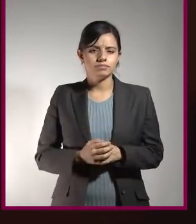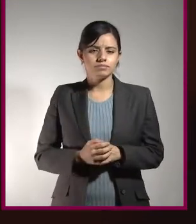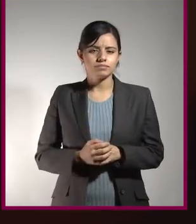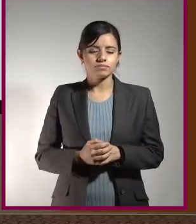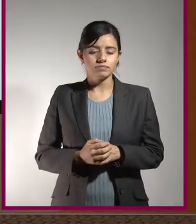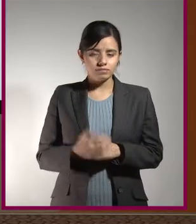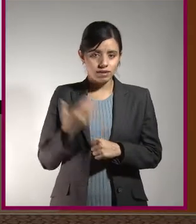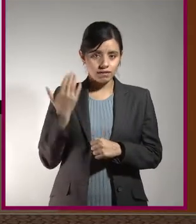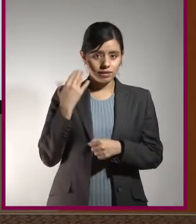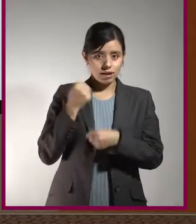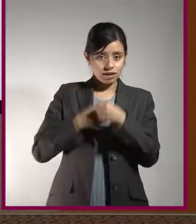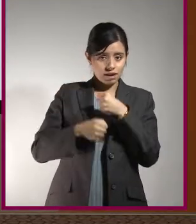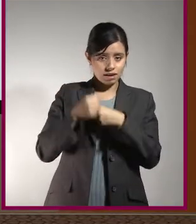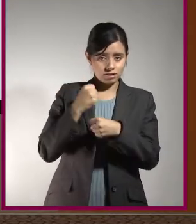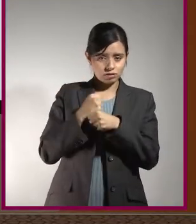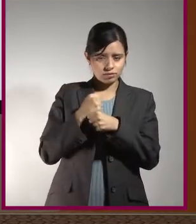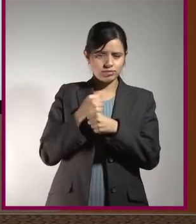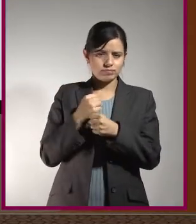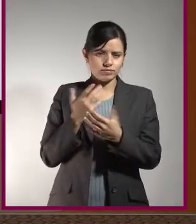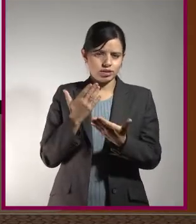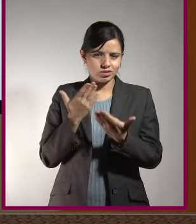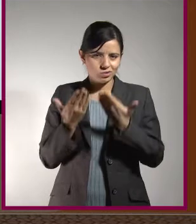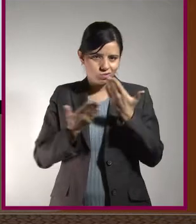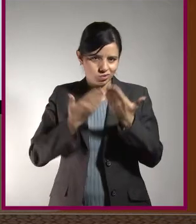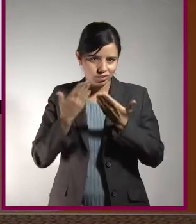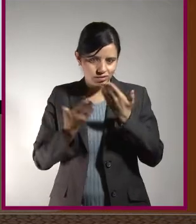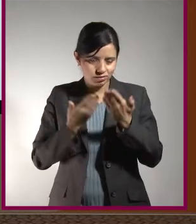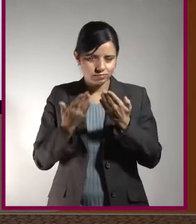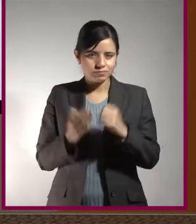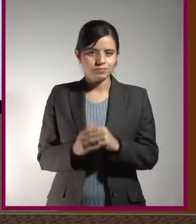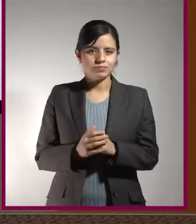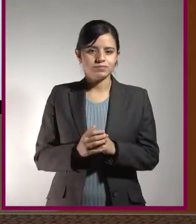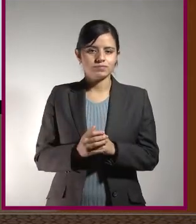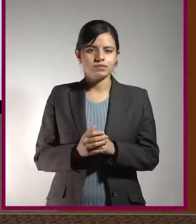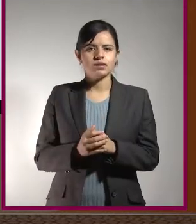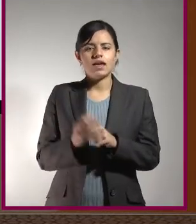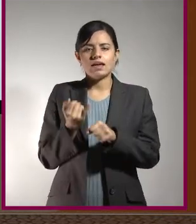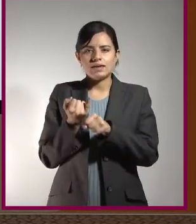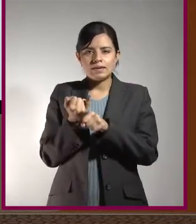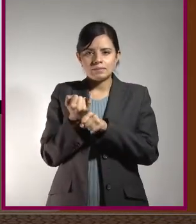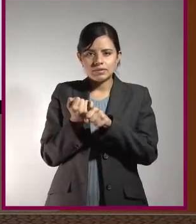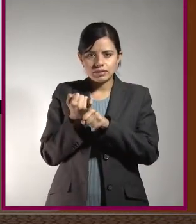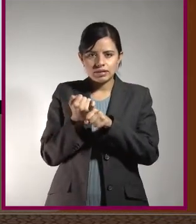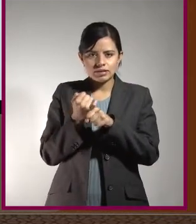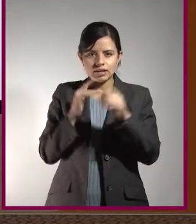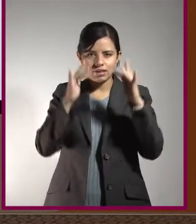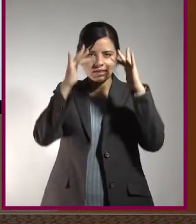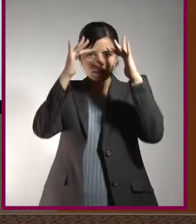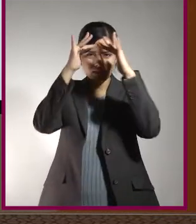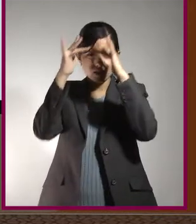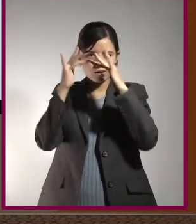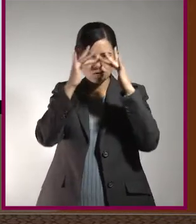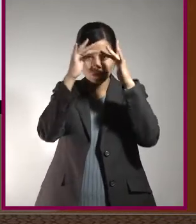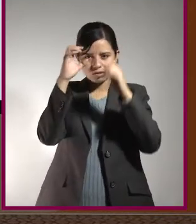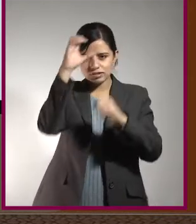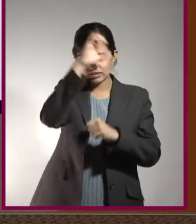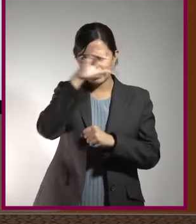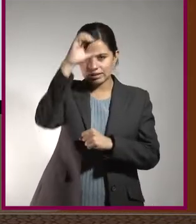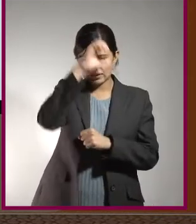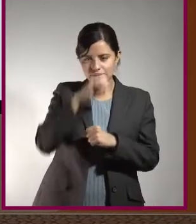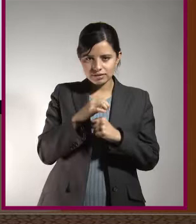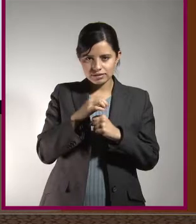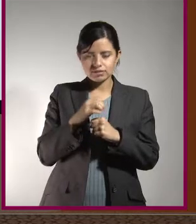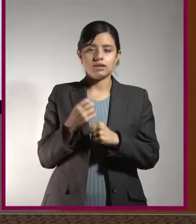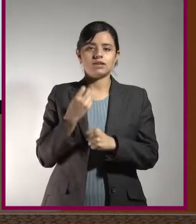Bueno, en los últimos años se ha venido estudiando cada vez más con investigaciones de neurociencias, justamente